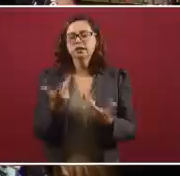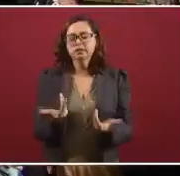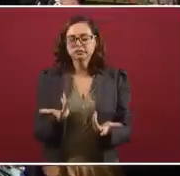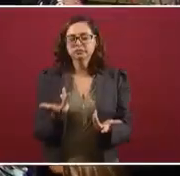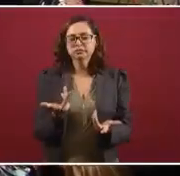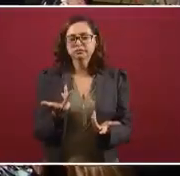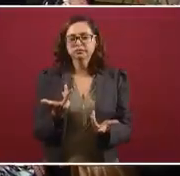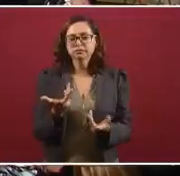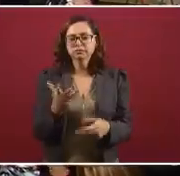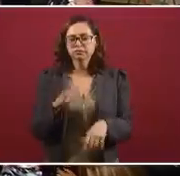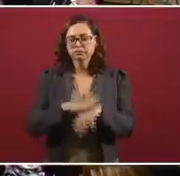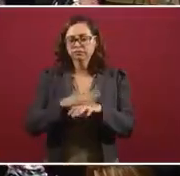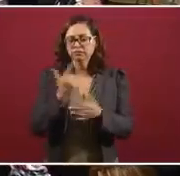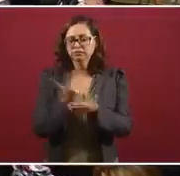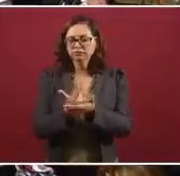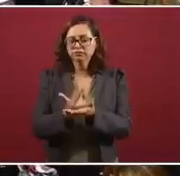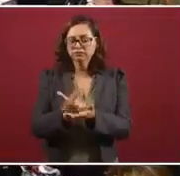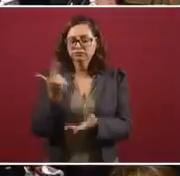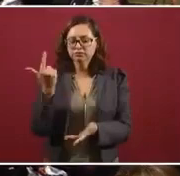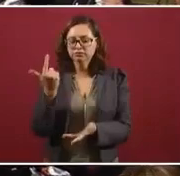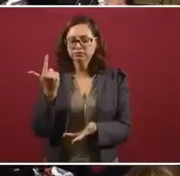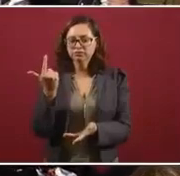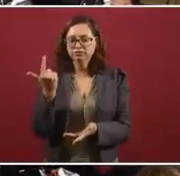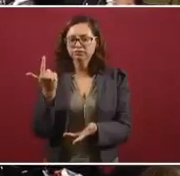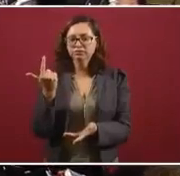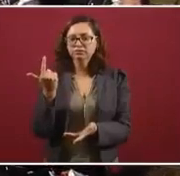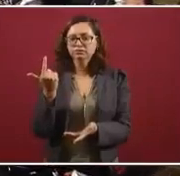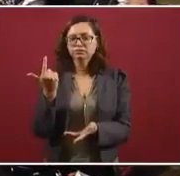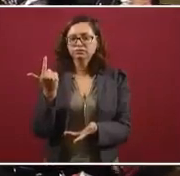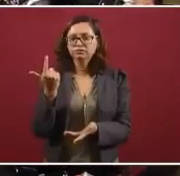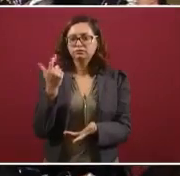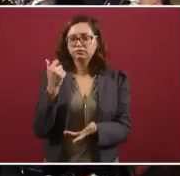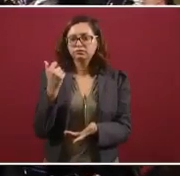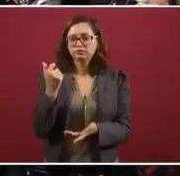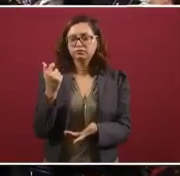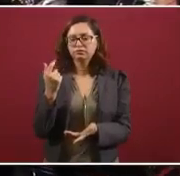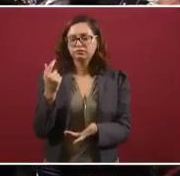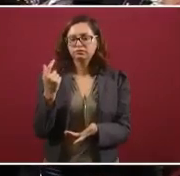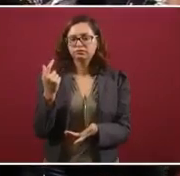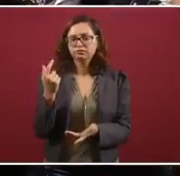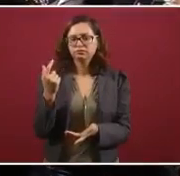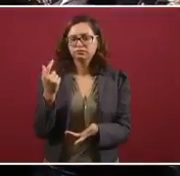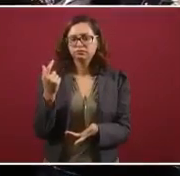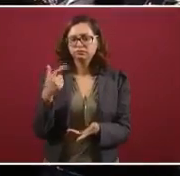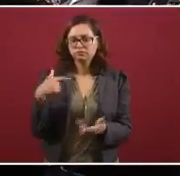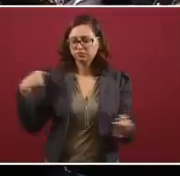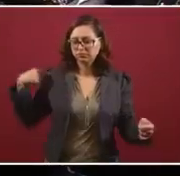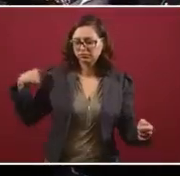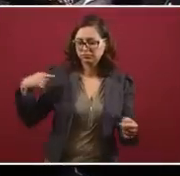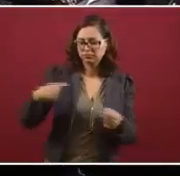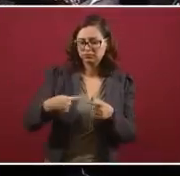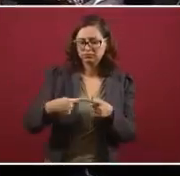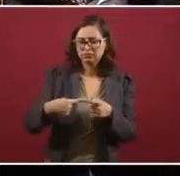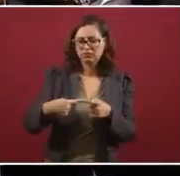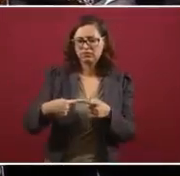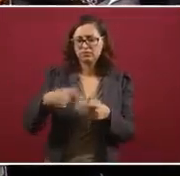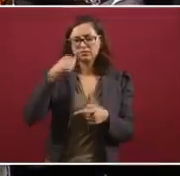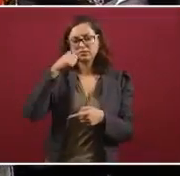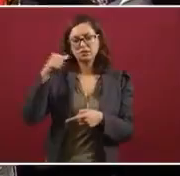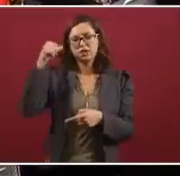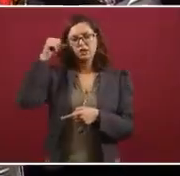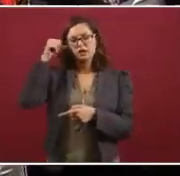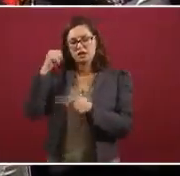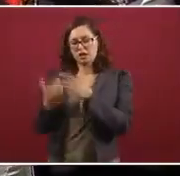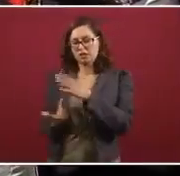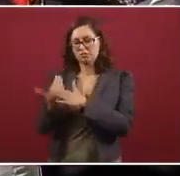una aportación de Transcanada en los últimos minutos de ayer, en